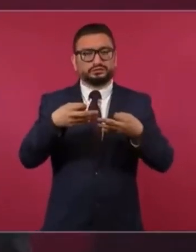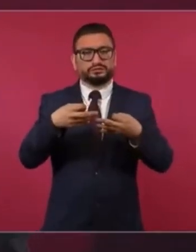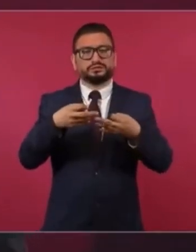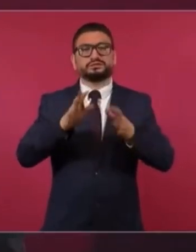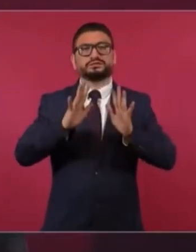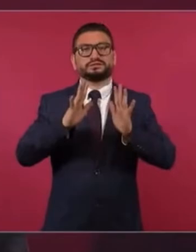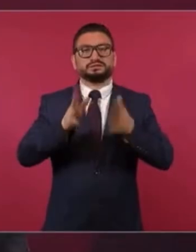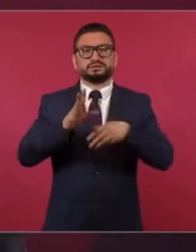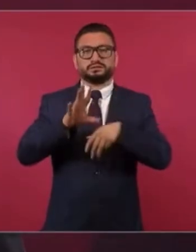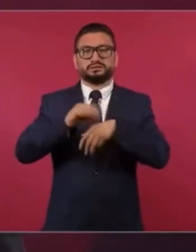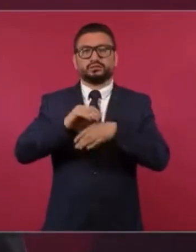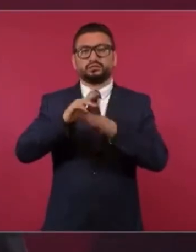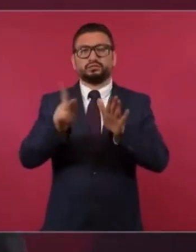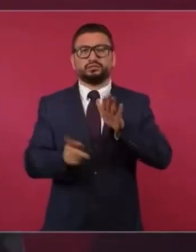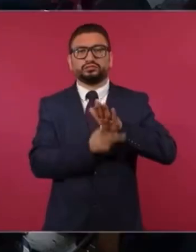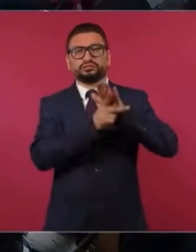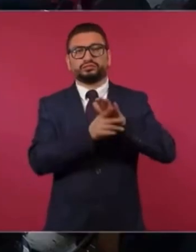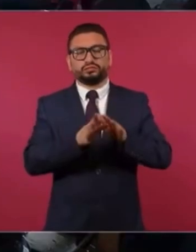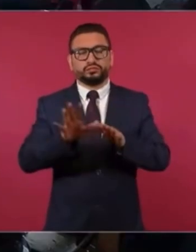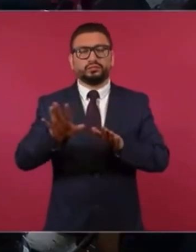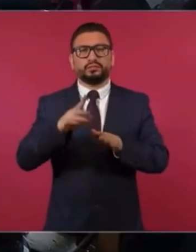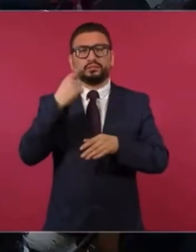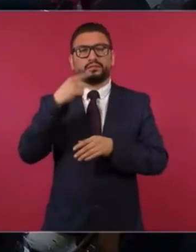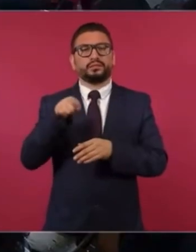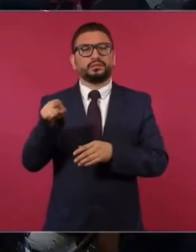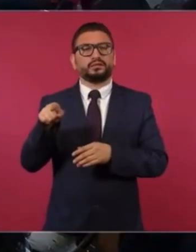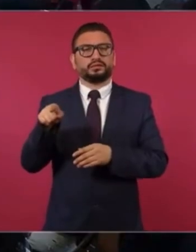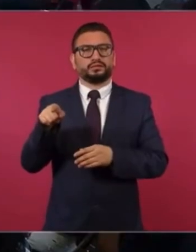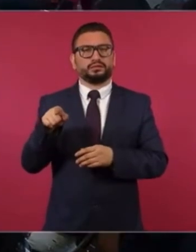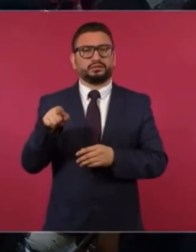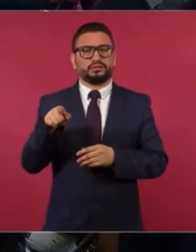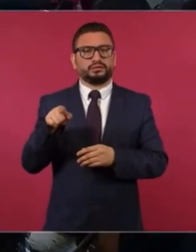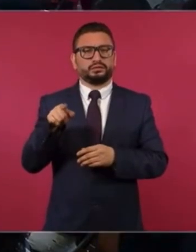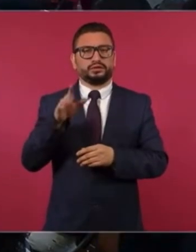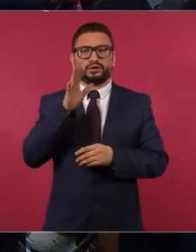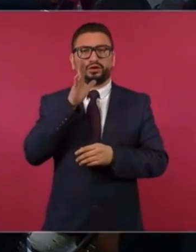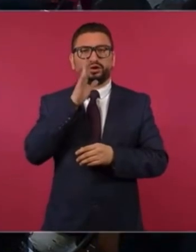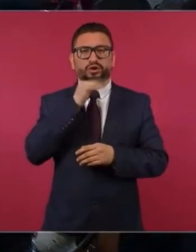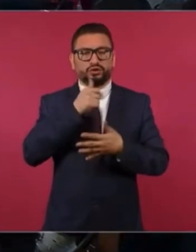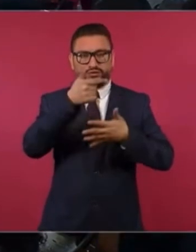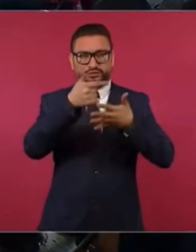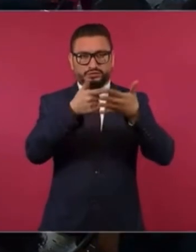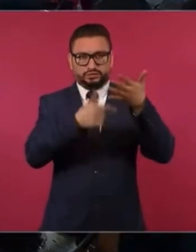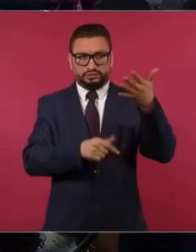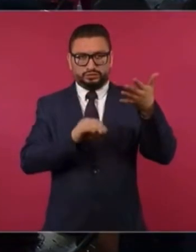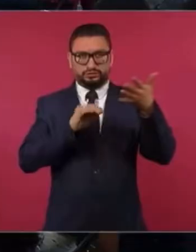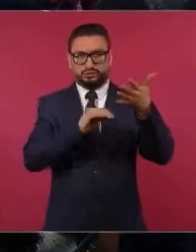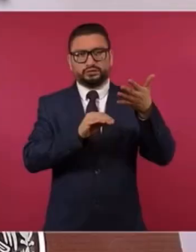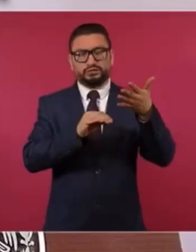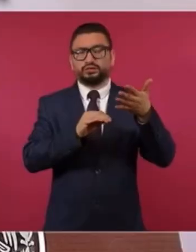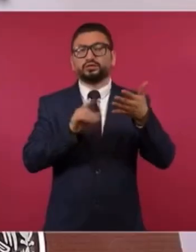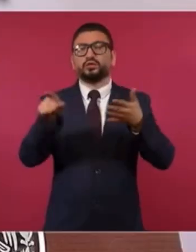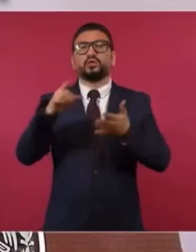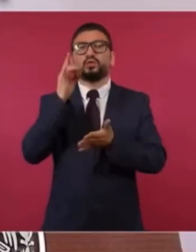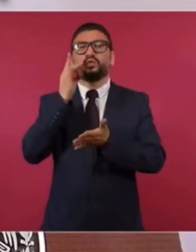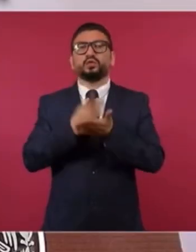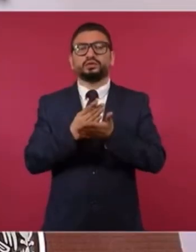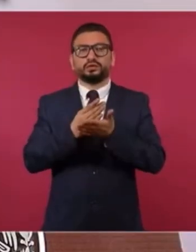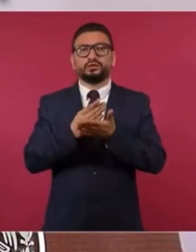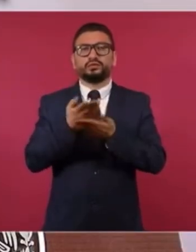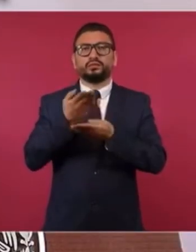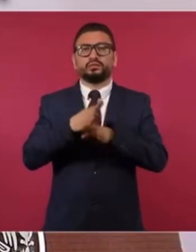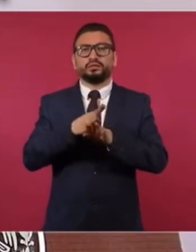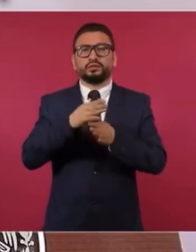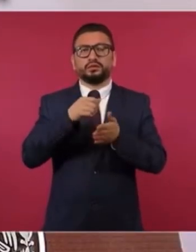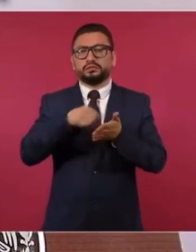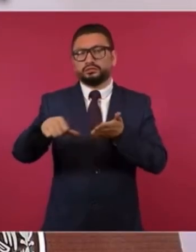una suspensión para no salir de la lista, sino desbloquear cuentas. La UIF